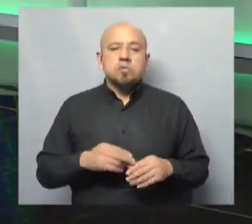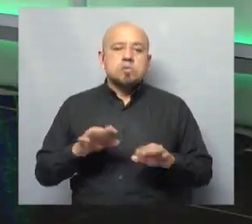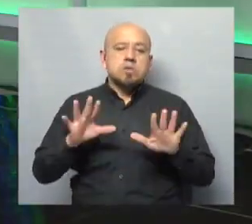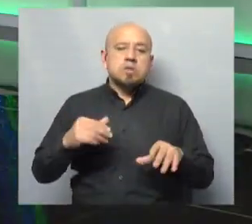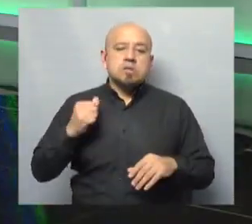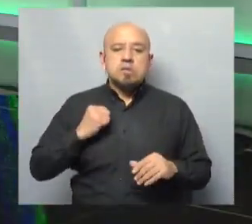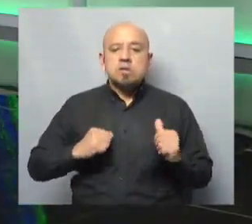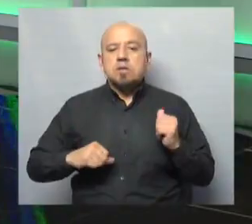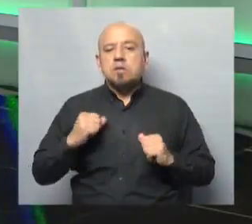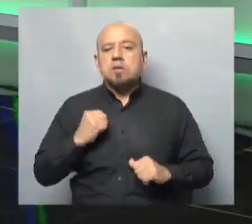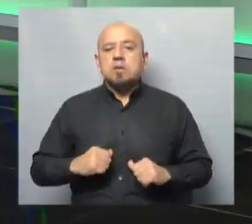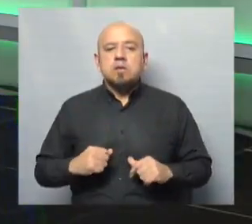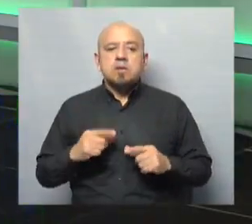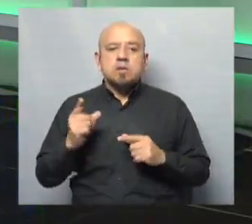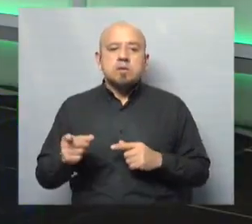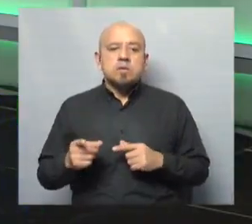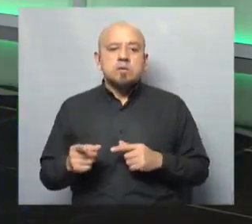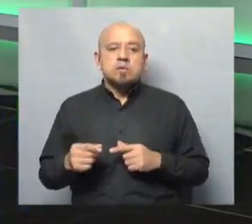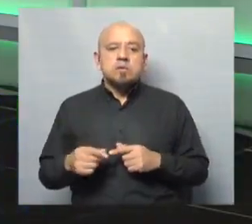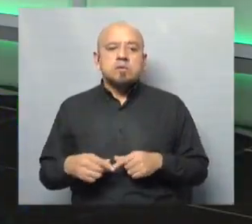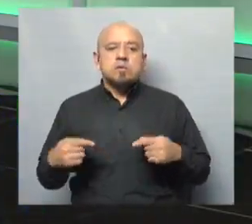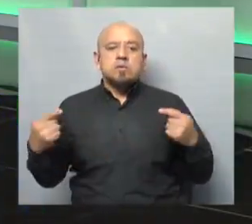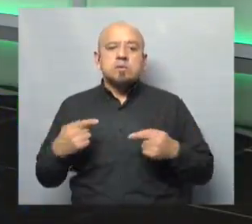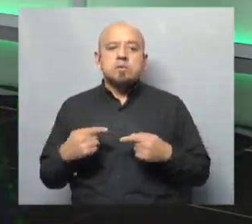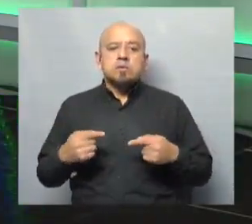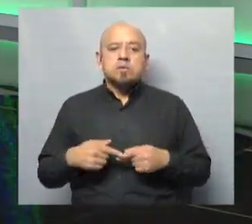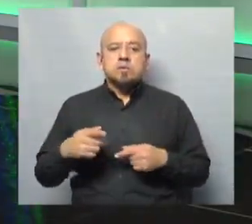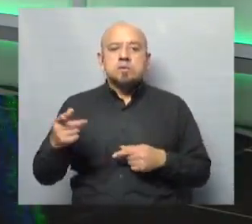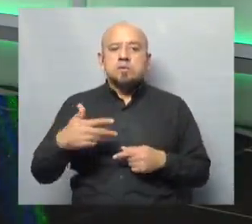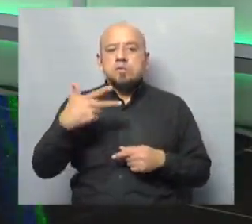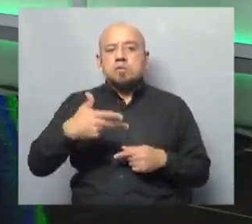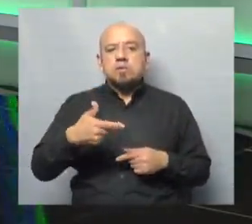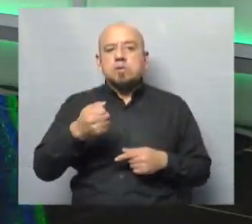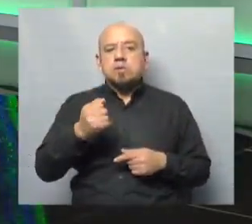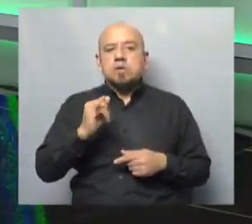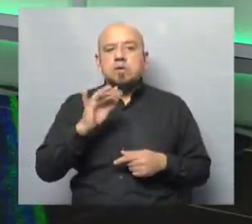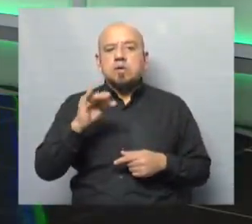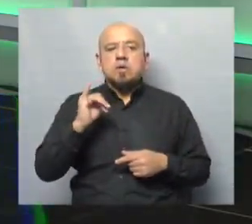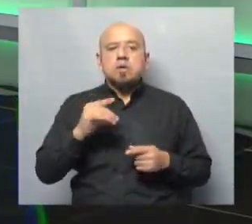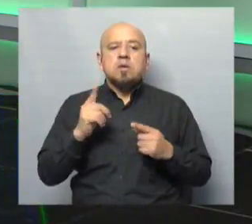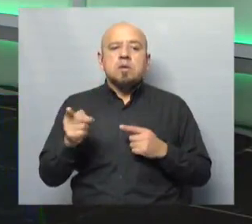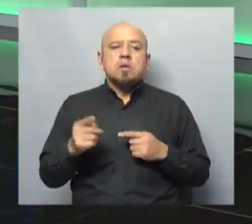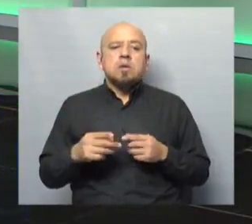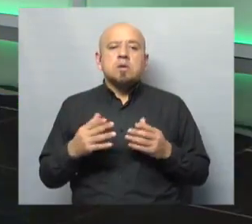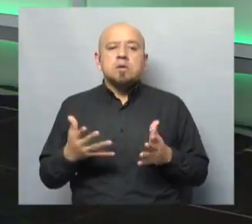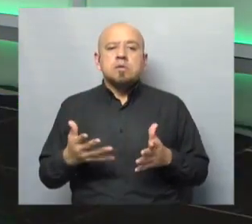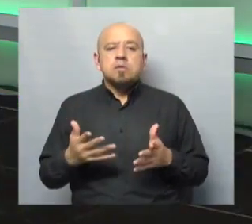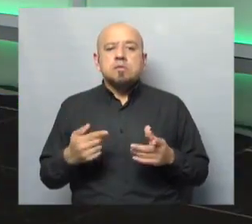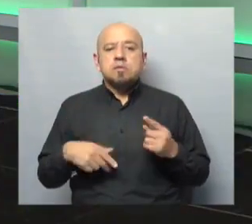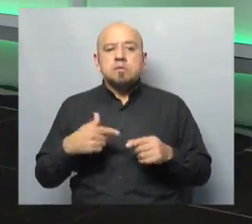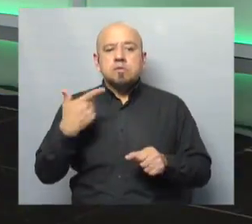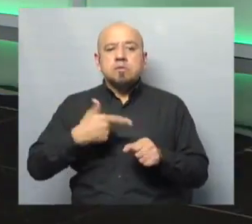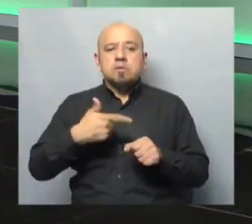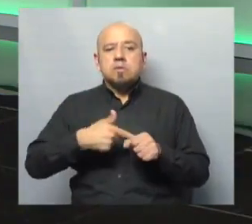es el saldo más reciente de los enfrentamientos que se viven a nivel popular en haití por un lado a raíz del precio de los combustibles